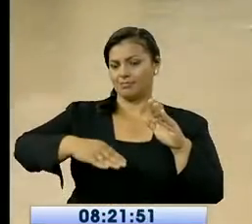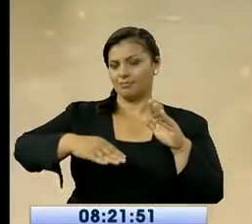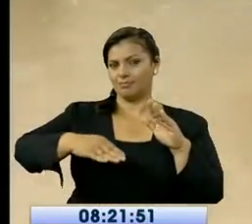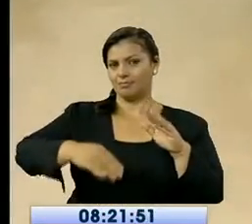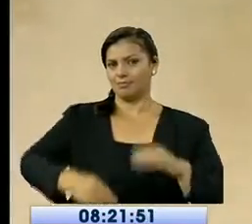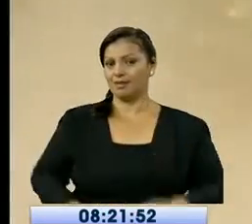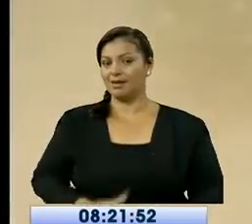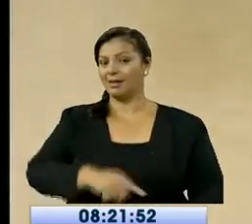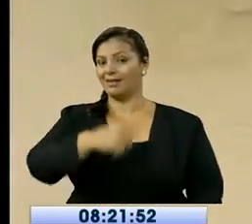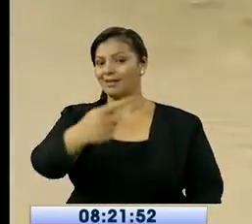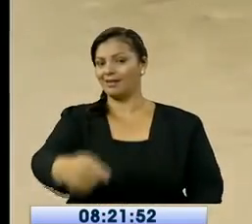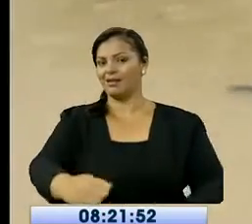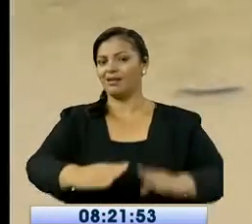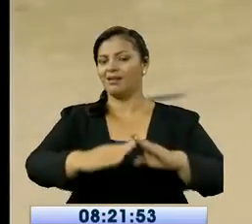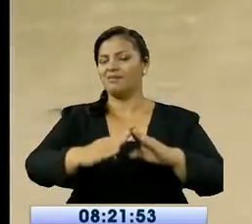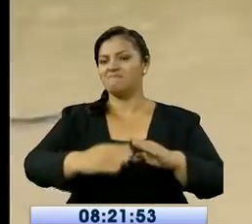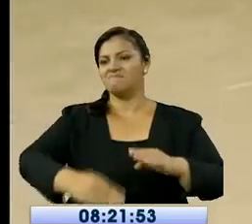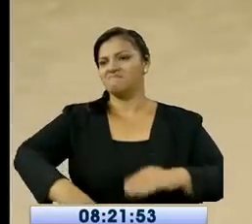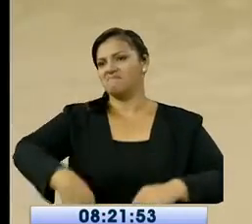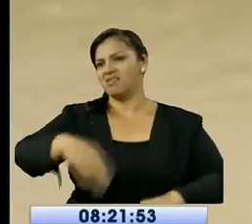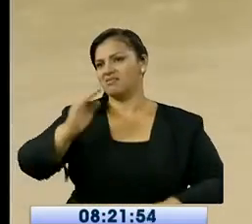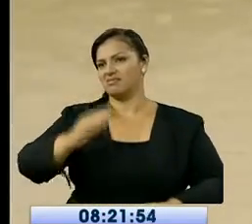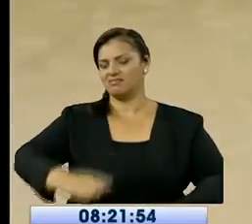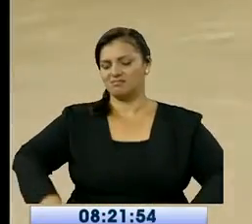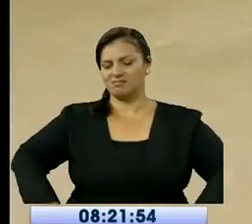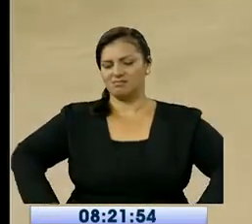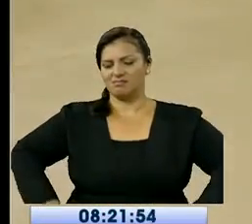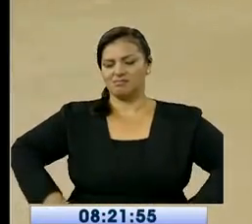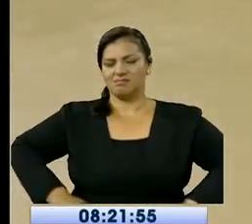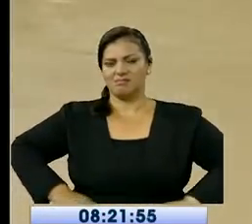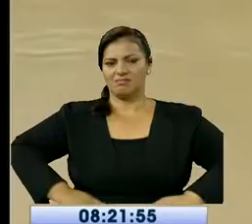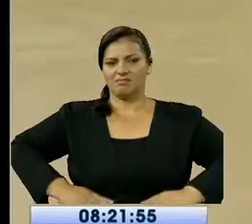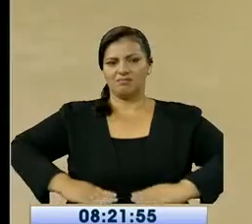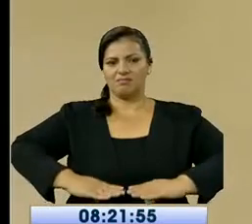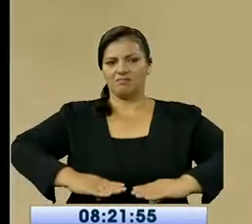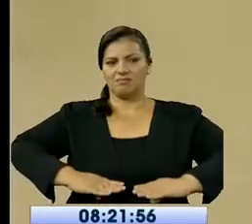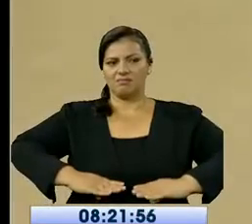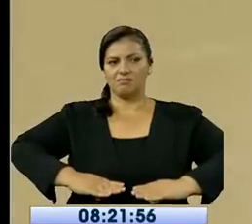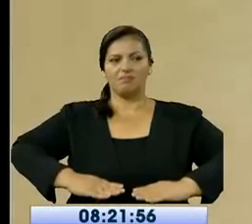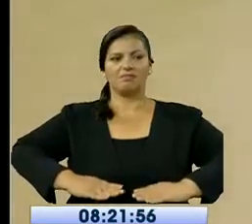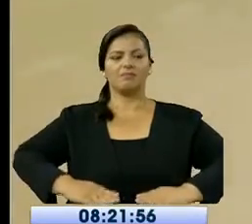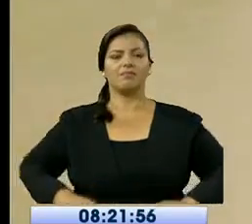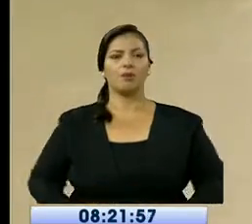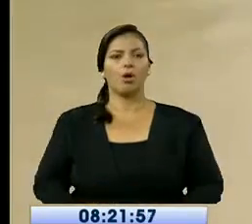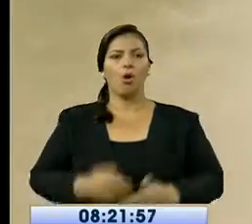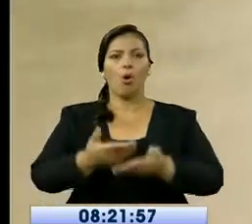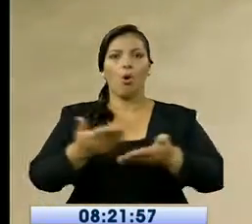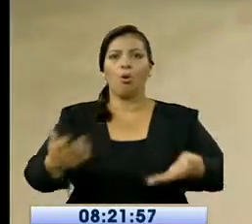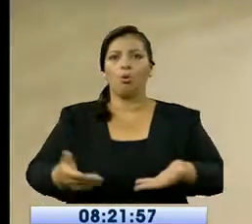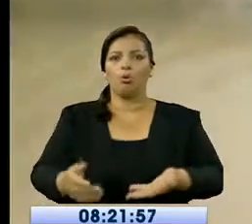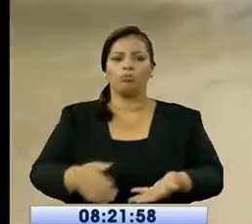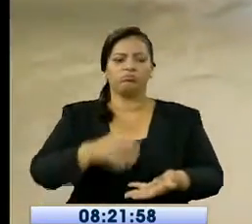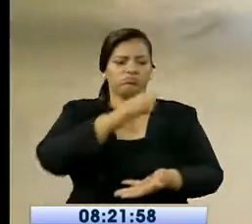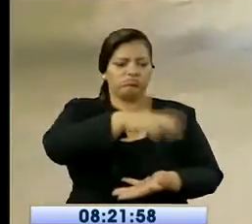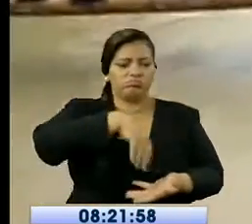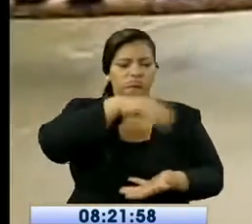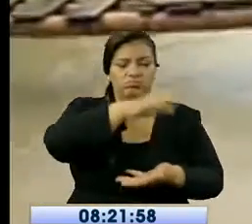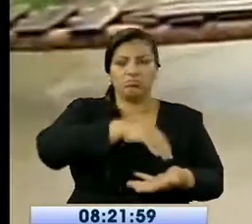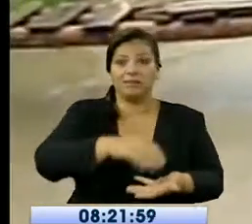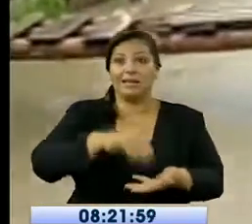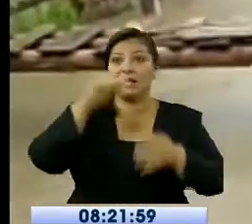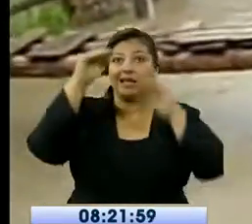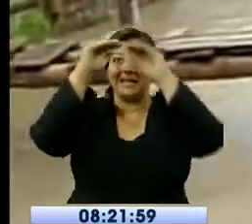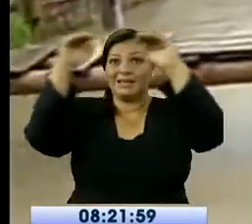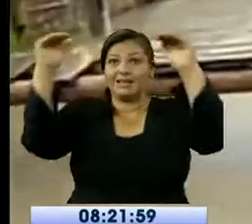agua así en la parte. A la cintura. A la cintura, tenemos parte que estamos bajo así y hay que alzar las cosas, lo que es para nevera, cocina.